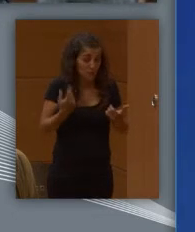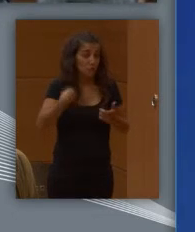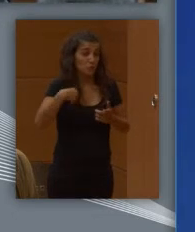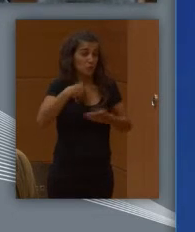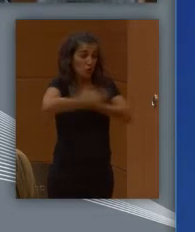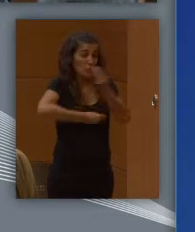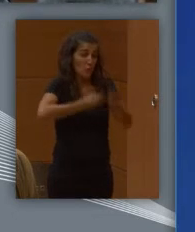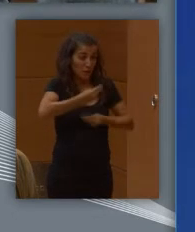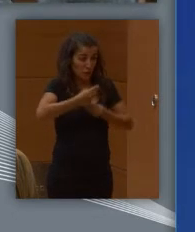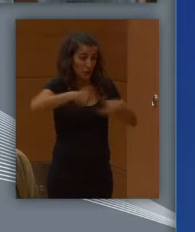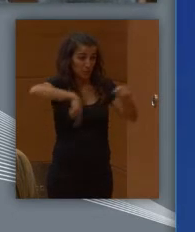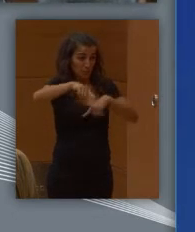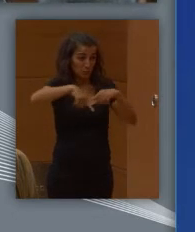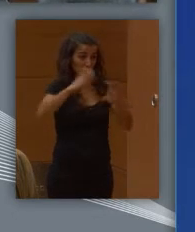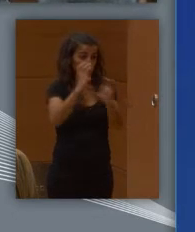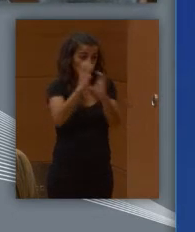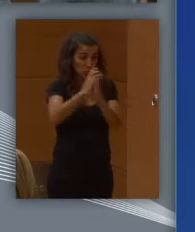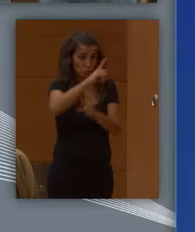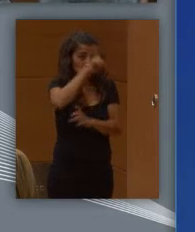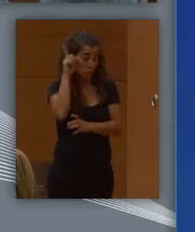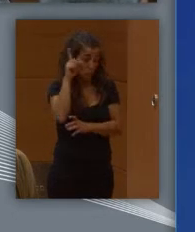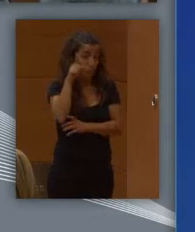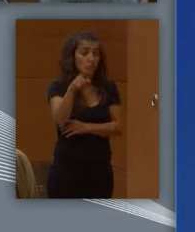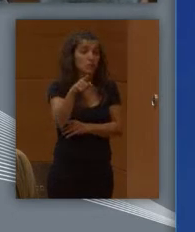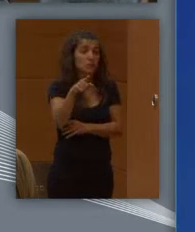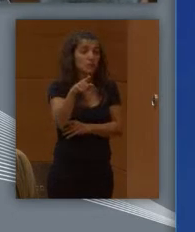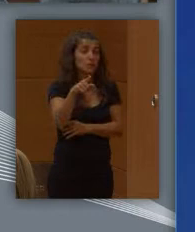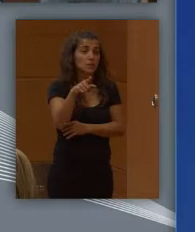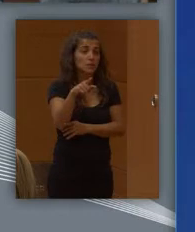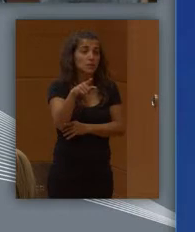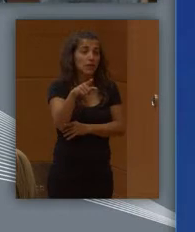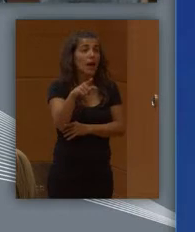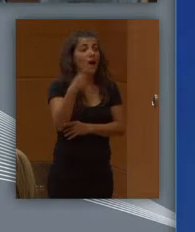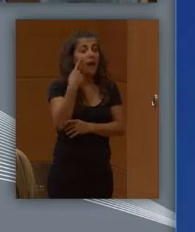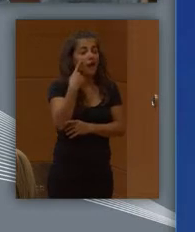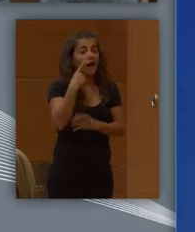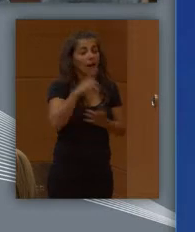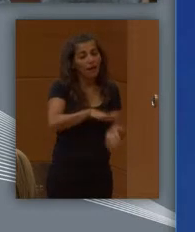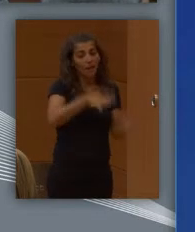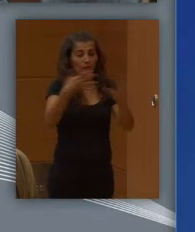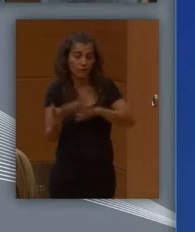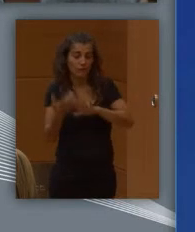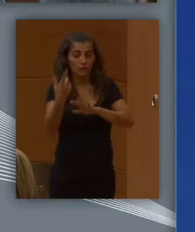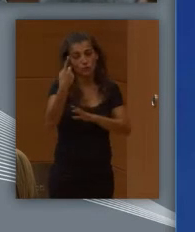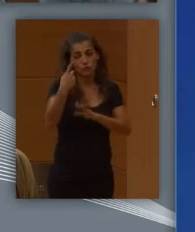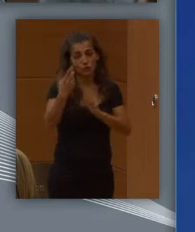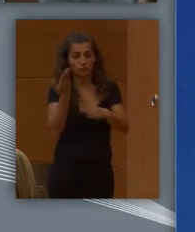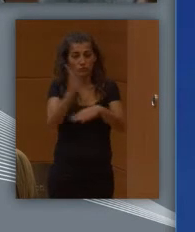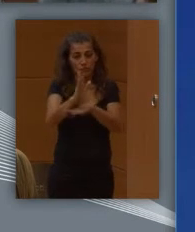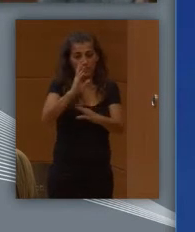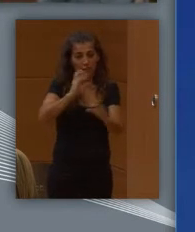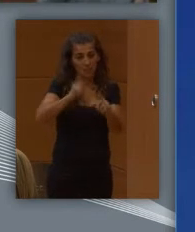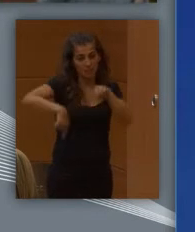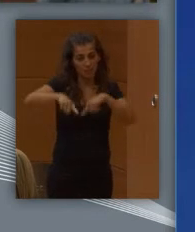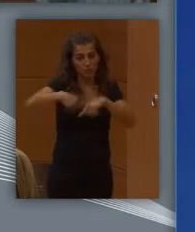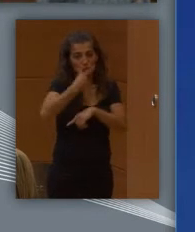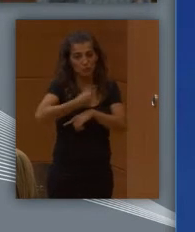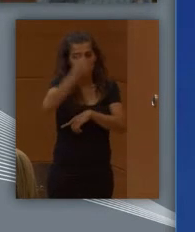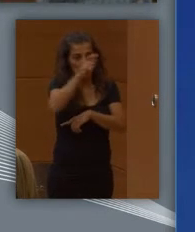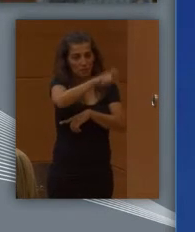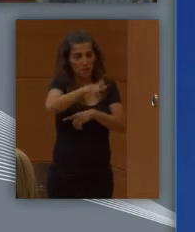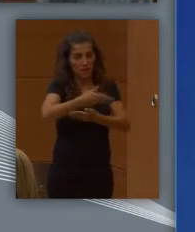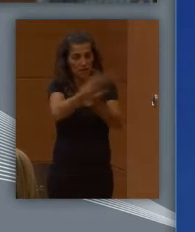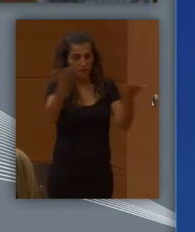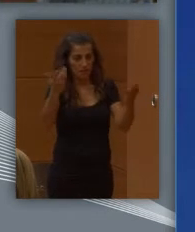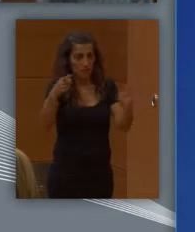Madrid, a hacer un transporte más fácil de usar por parte de todos los ciudadanos. En este sentido, sí quisiera dar unas